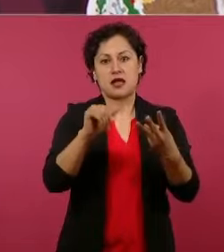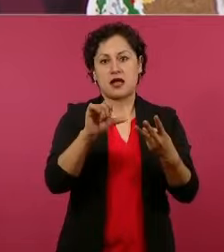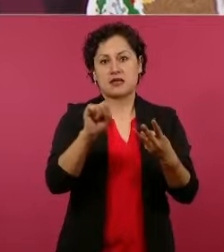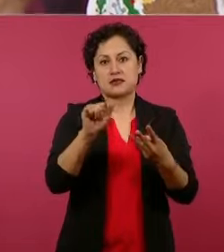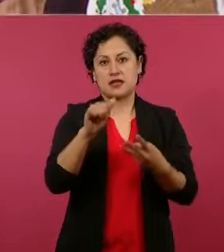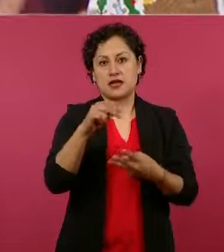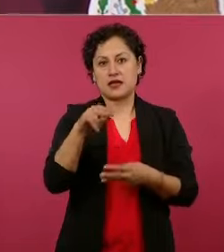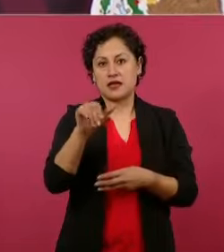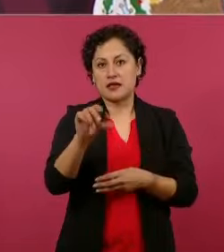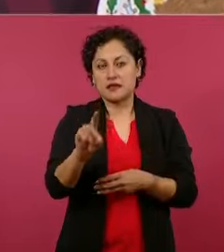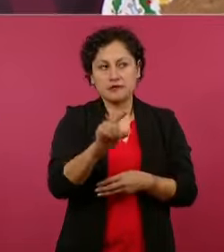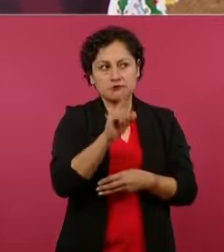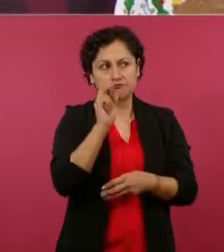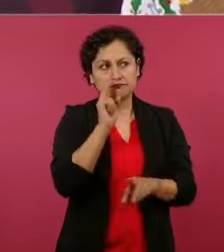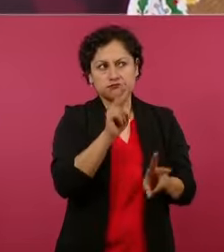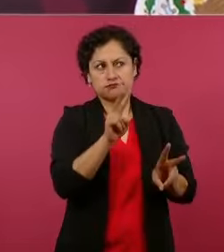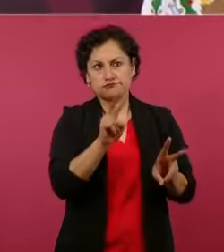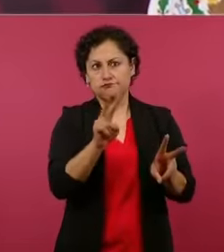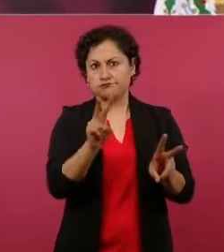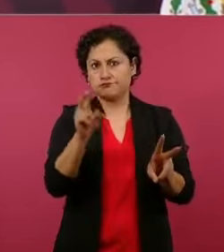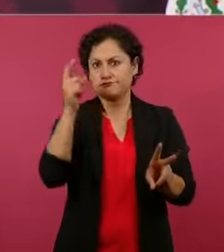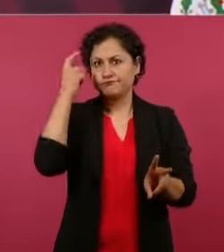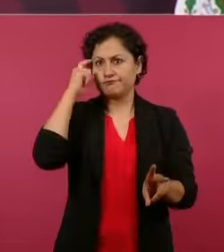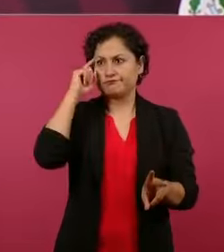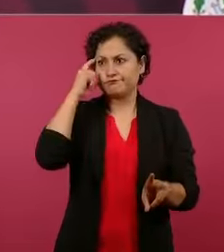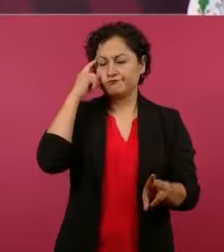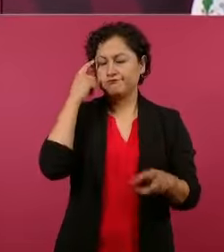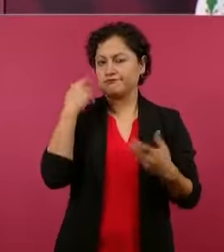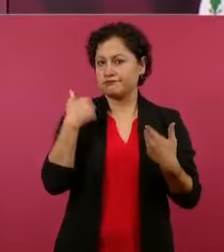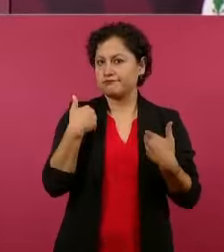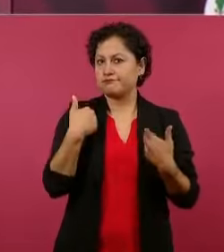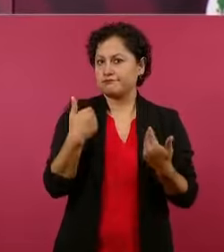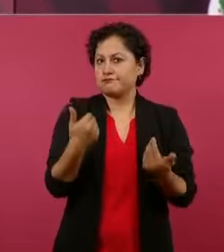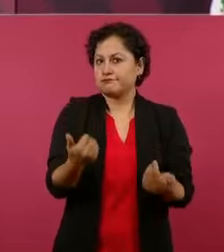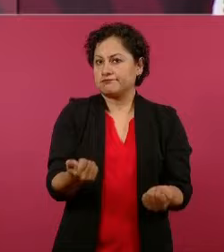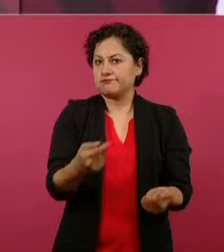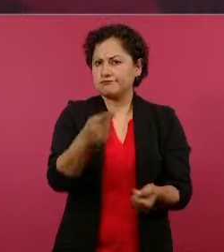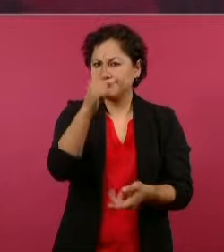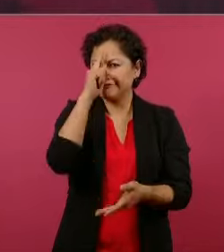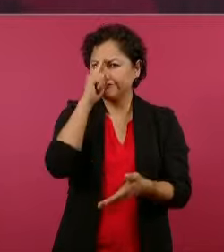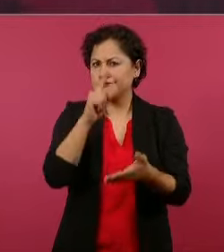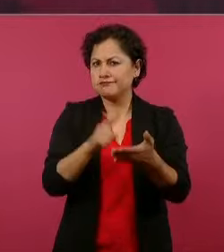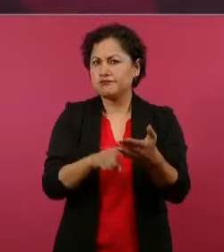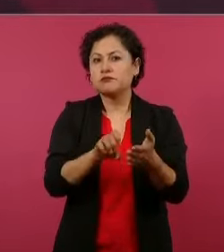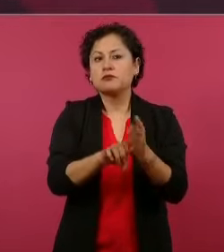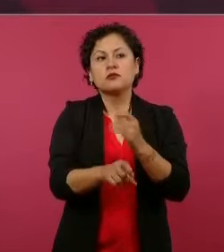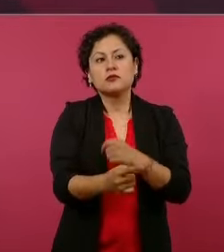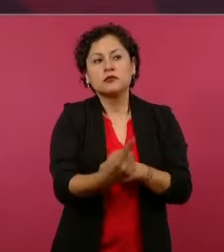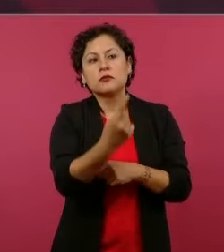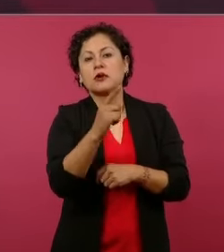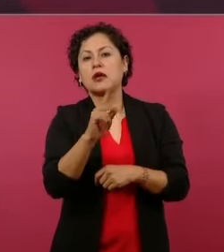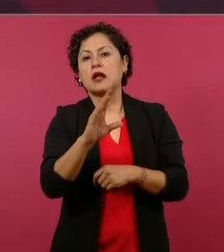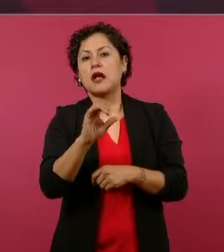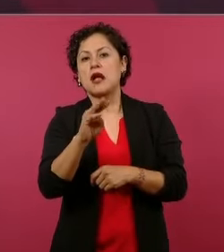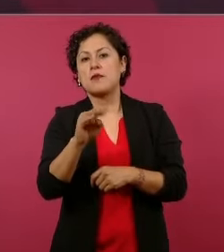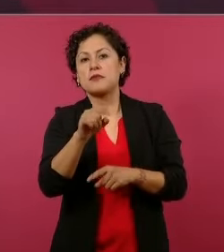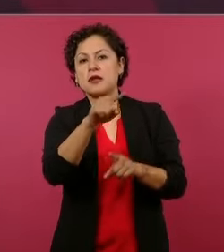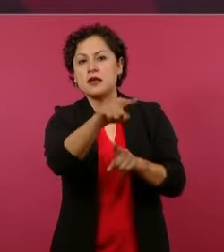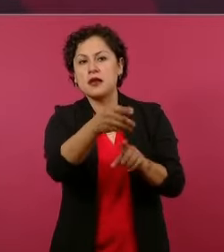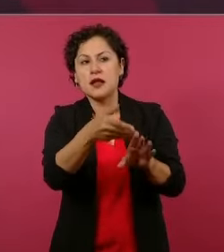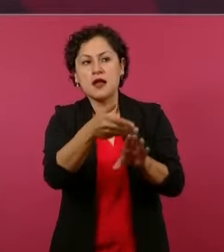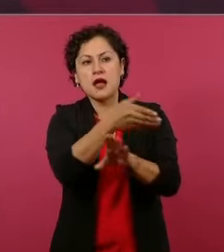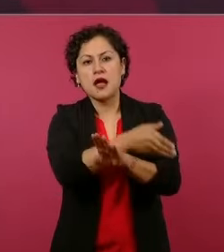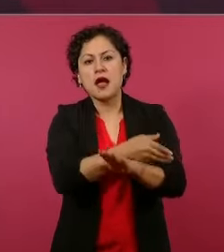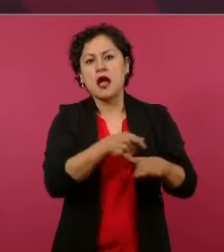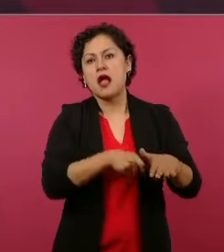pues Imagínese cuánto recibía Aguilar camín del gobierno sus